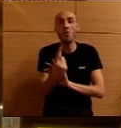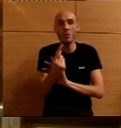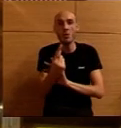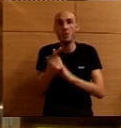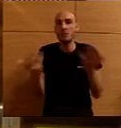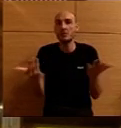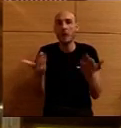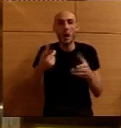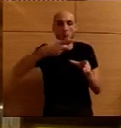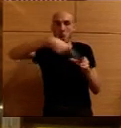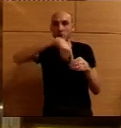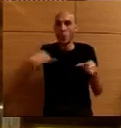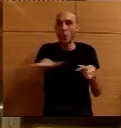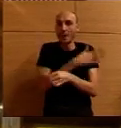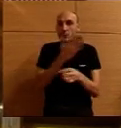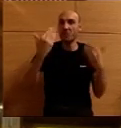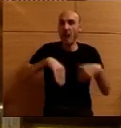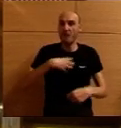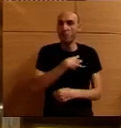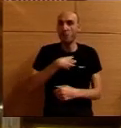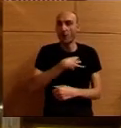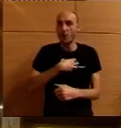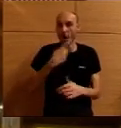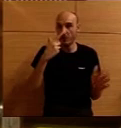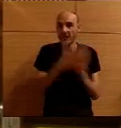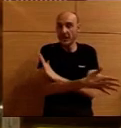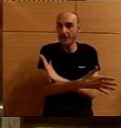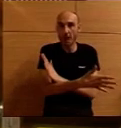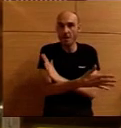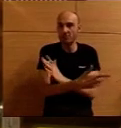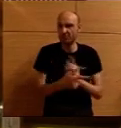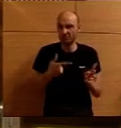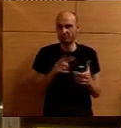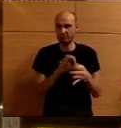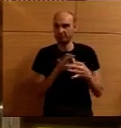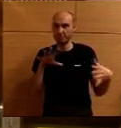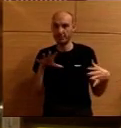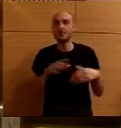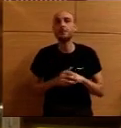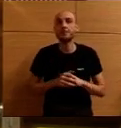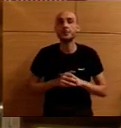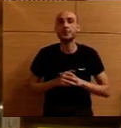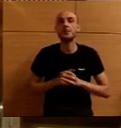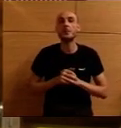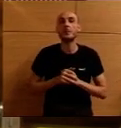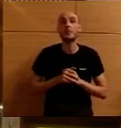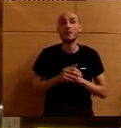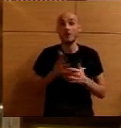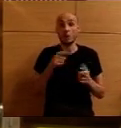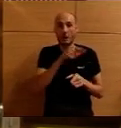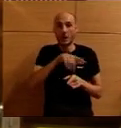en los puestos cubiertos por funcionarios con adscripción definitiva. Pero eso se trauen es dos llocs de